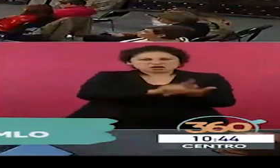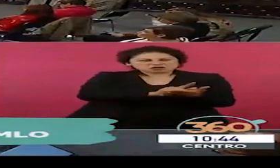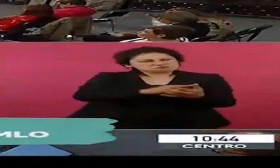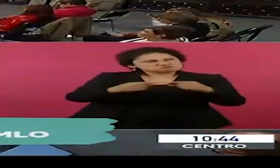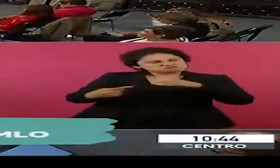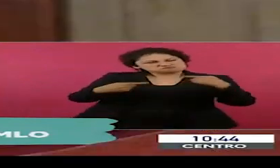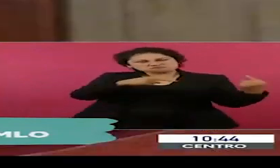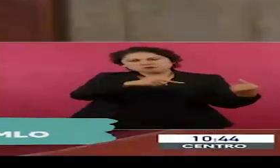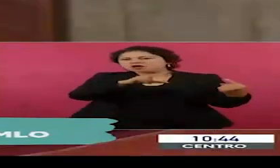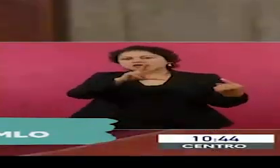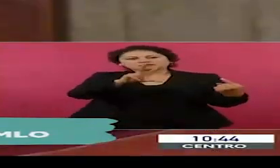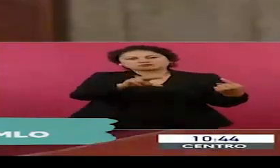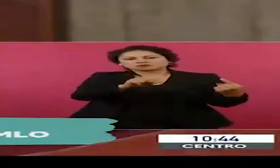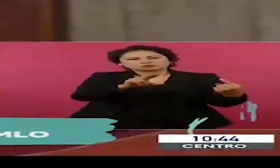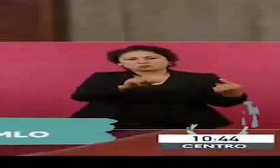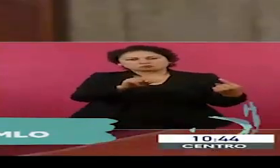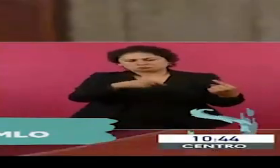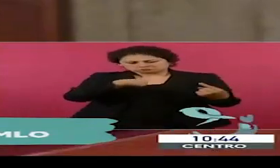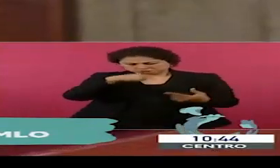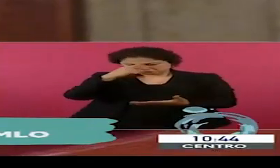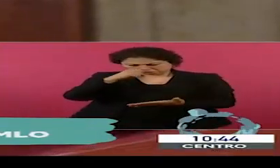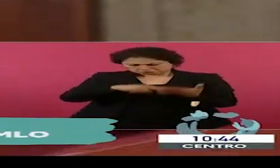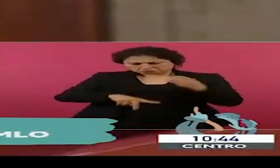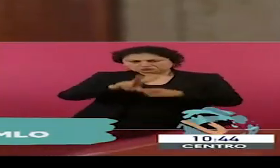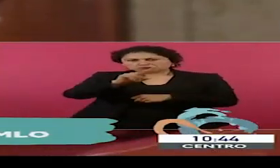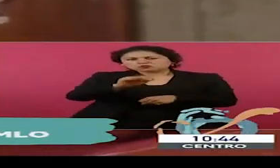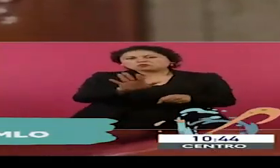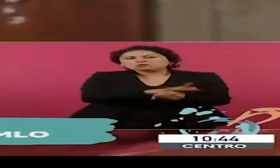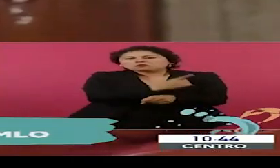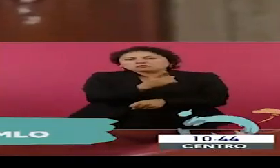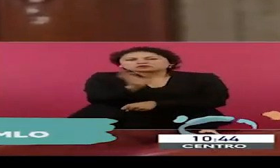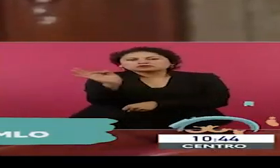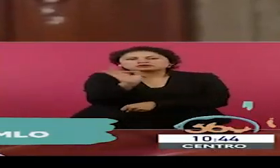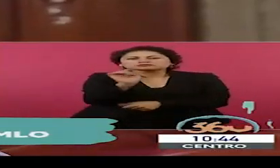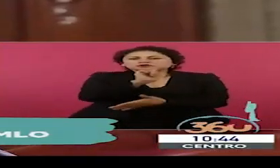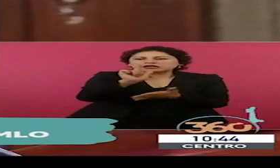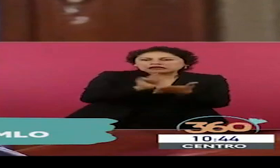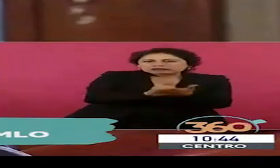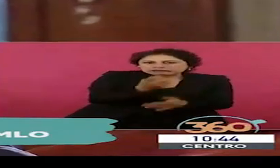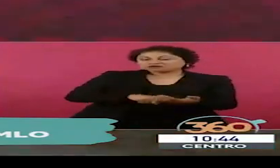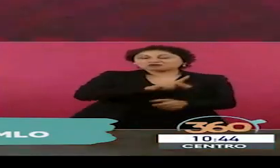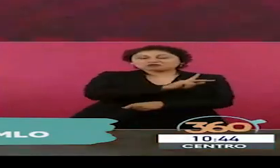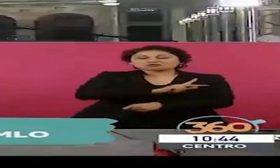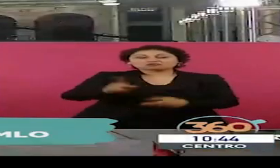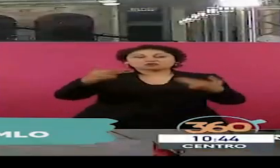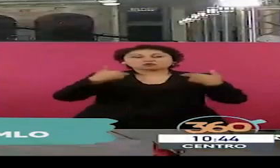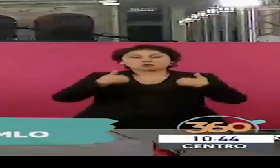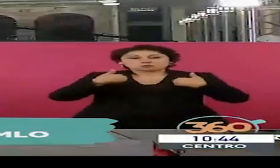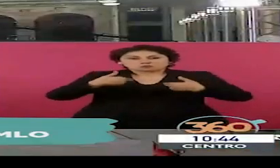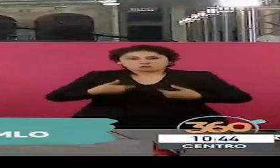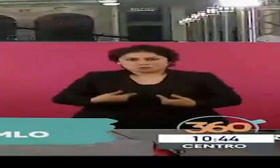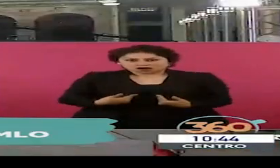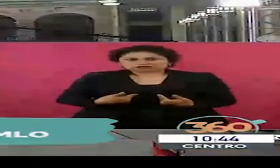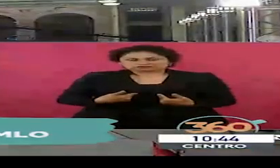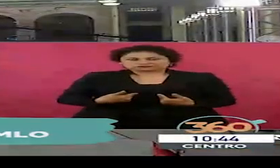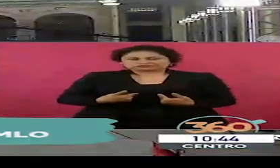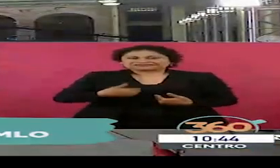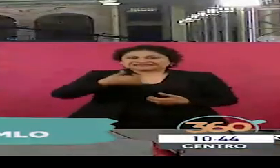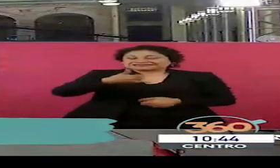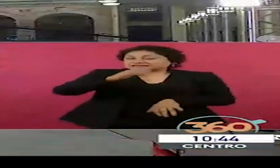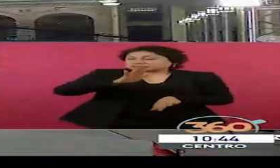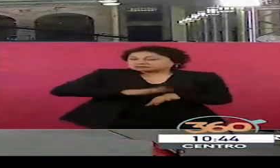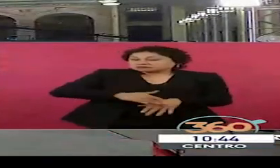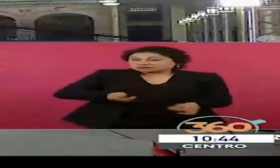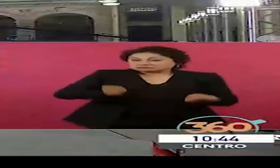Porque si a esas vamos todos nos quedaríamos chimuelos o tuertos estamos obligados a buscar